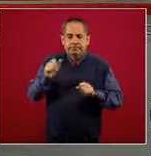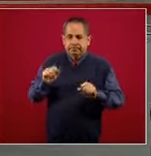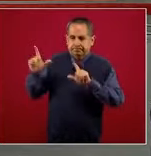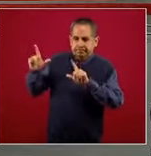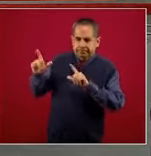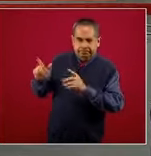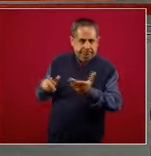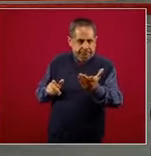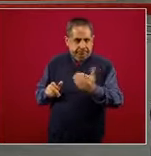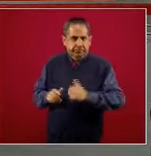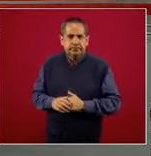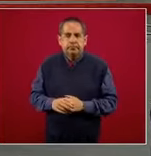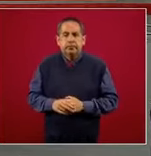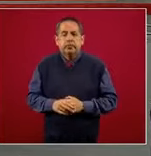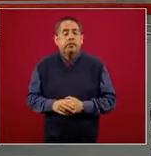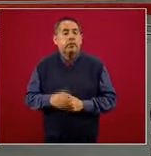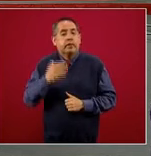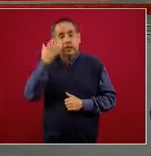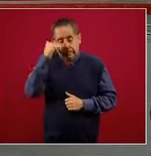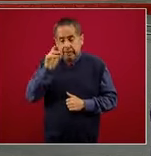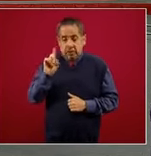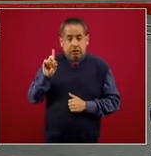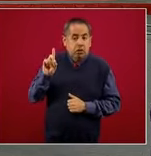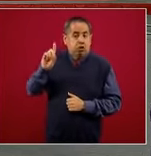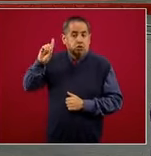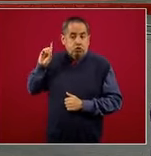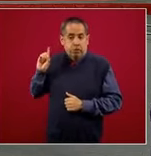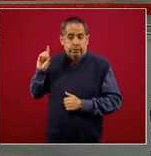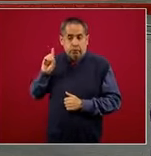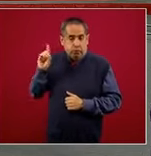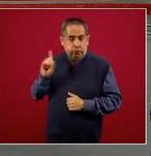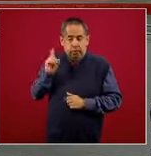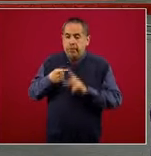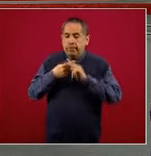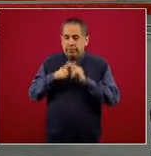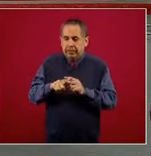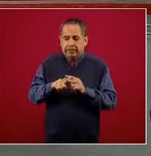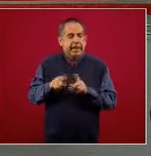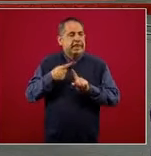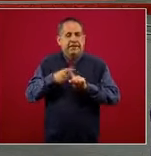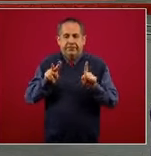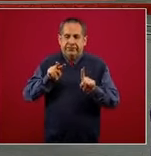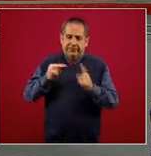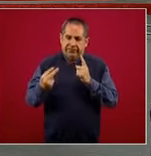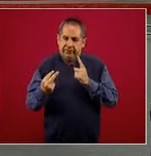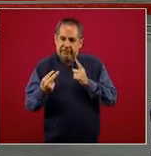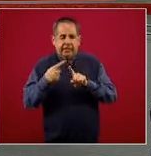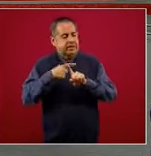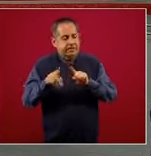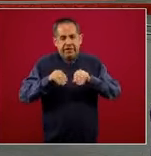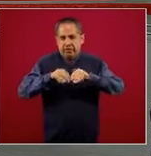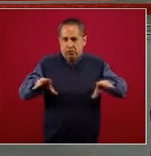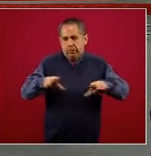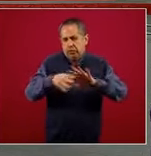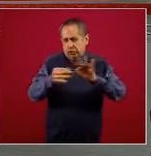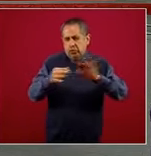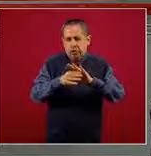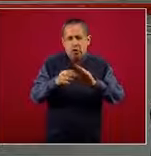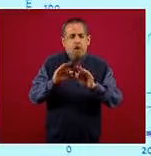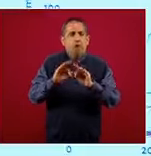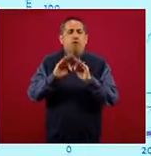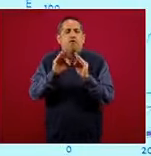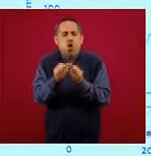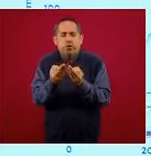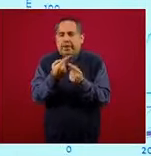esta noche. Como ustedes saben, desde el día domingo hemos empezado a dar un nuevo enfoque a la información. Queremos